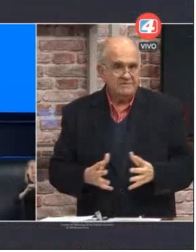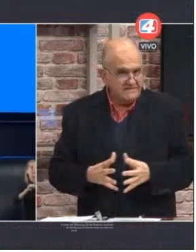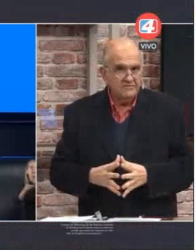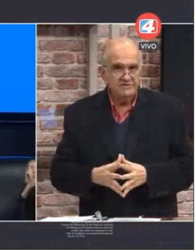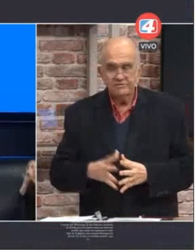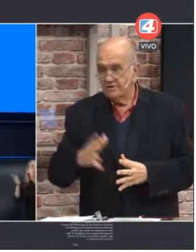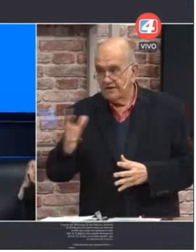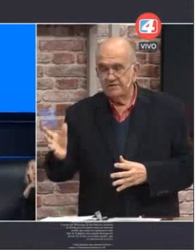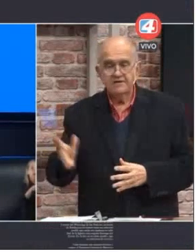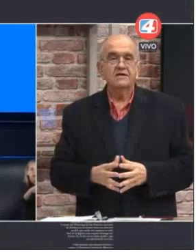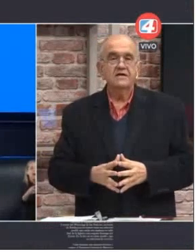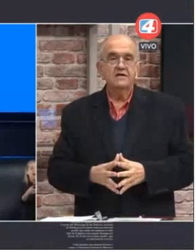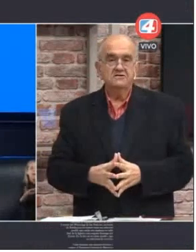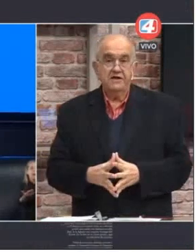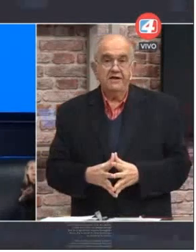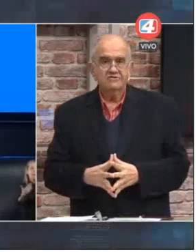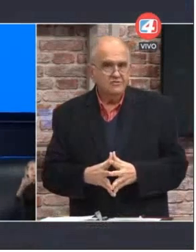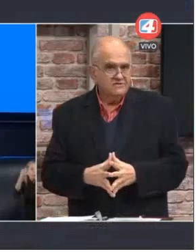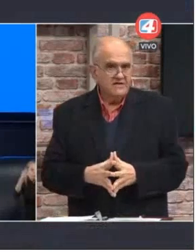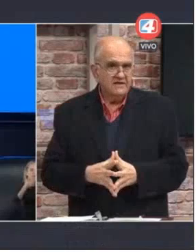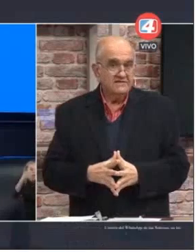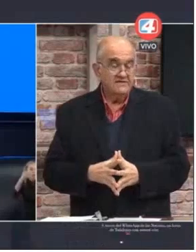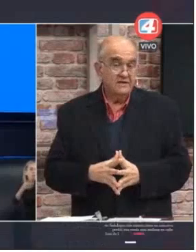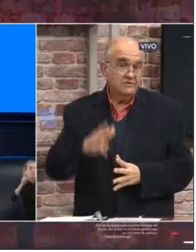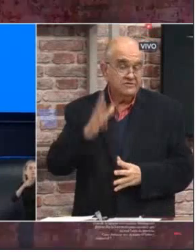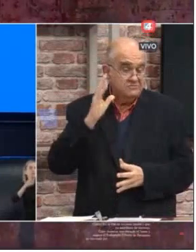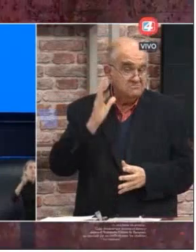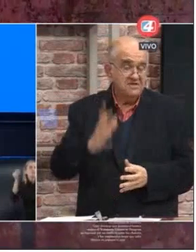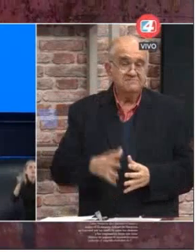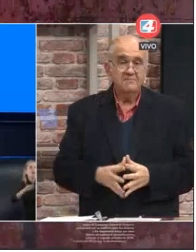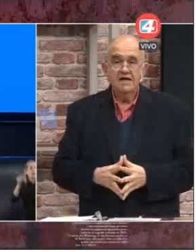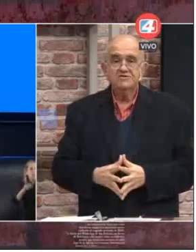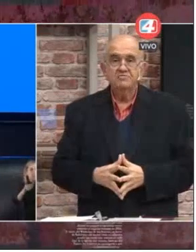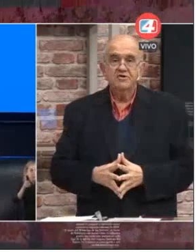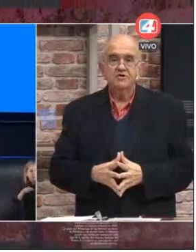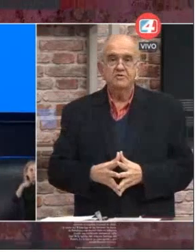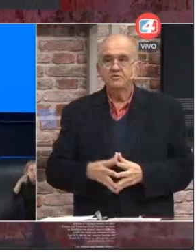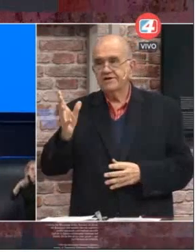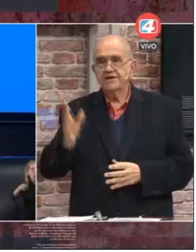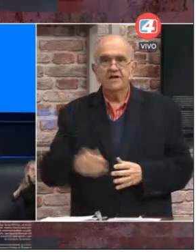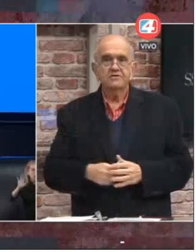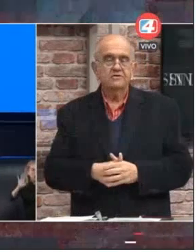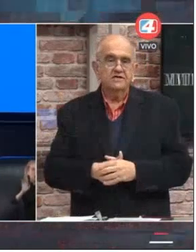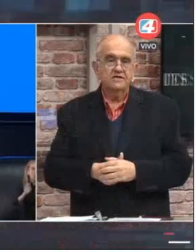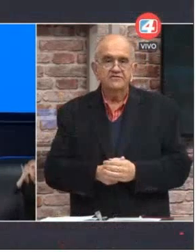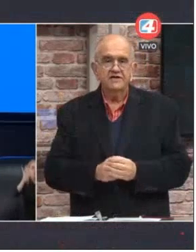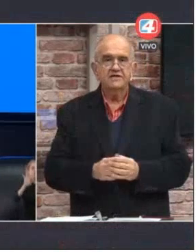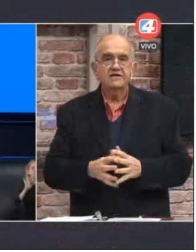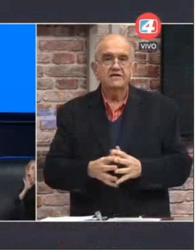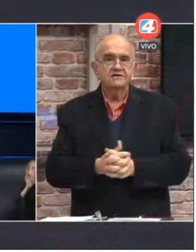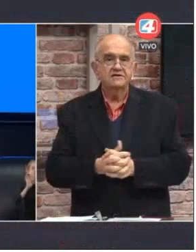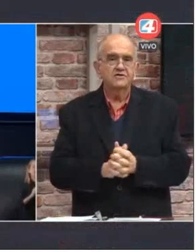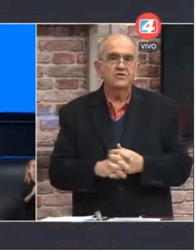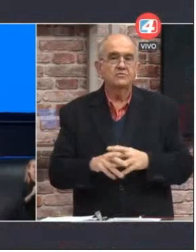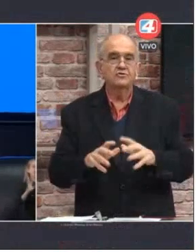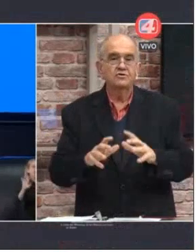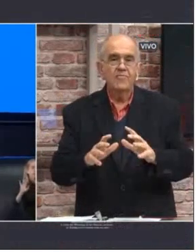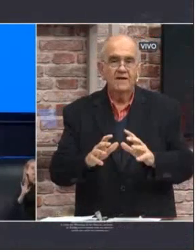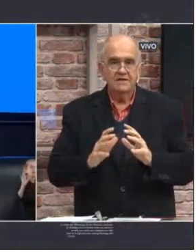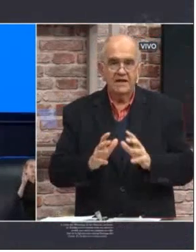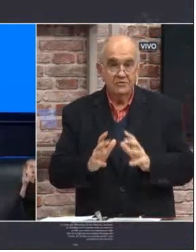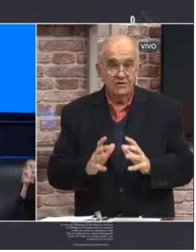especial no es cierto la cantidad de causas judiciales que se han abierto si usted hace un poquito de memoria arrancaron o cristina fernández de kirchner cuando